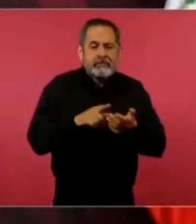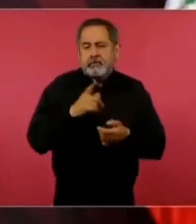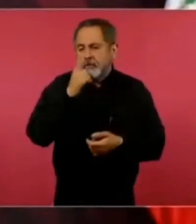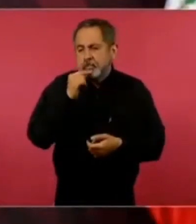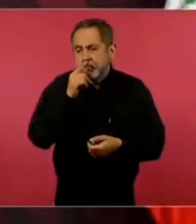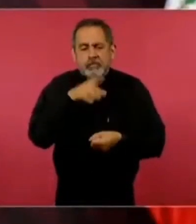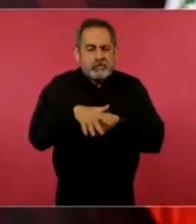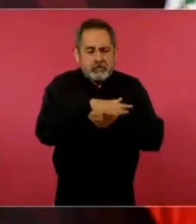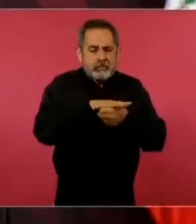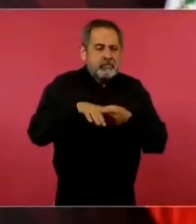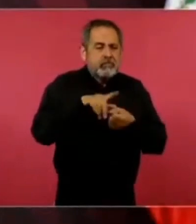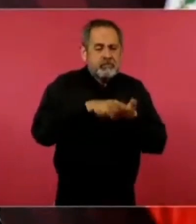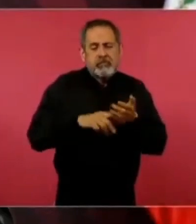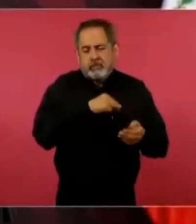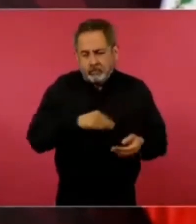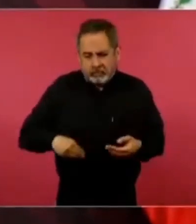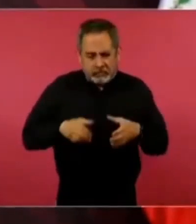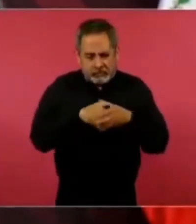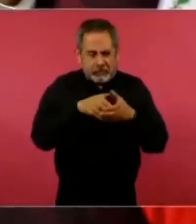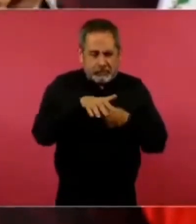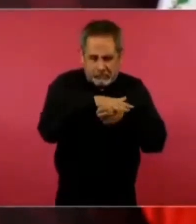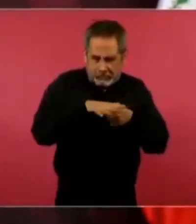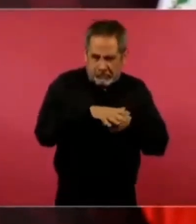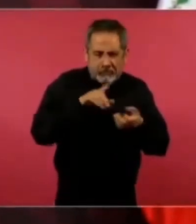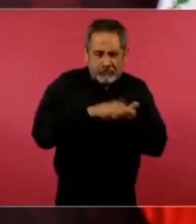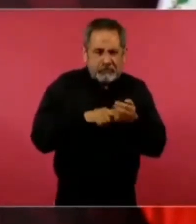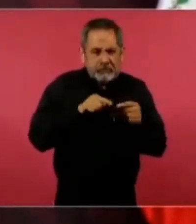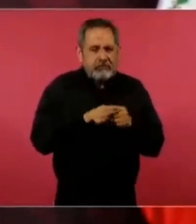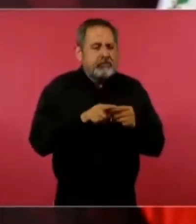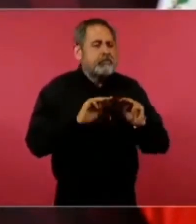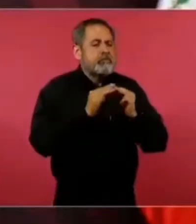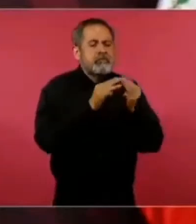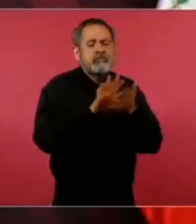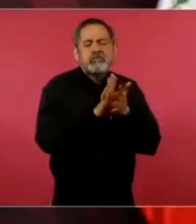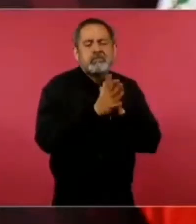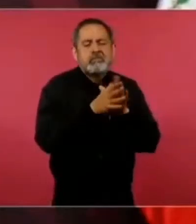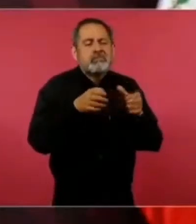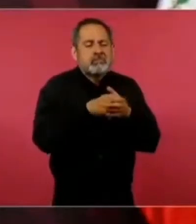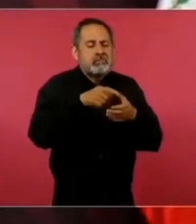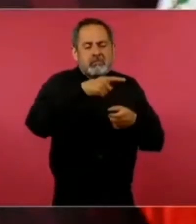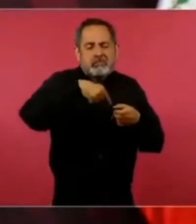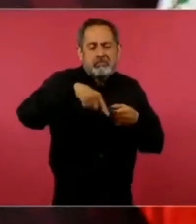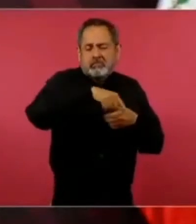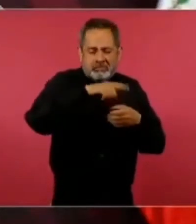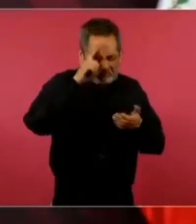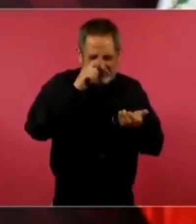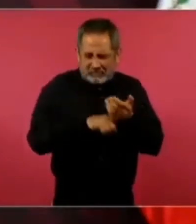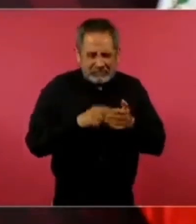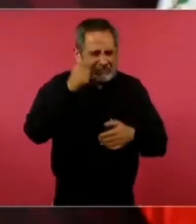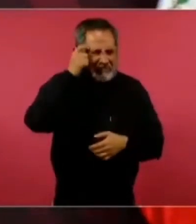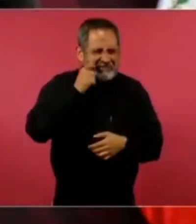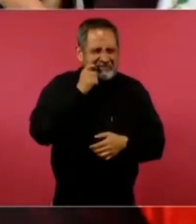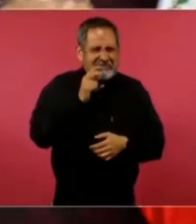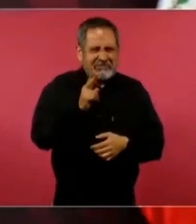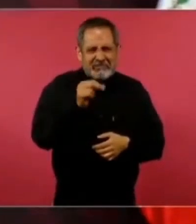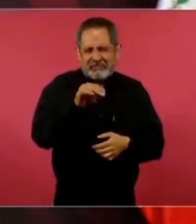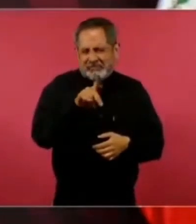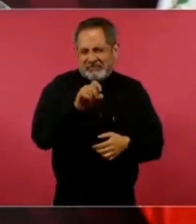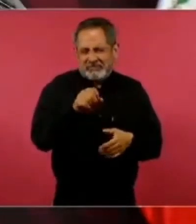policías municipales y de una banda, creo, Guerreros Unidos.